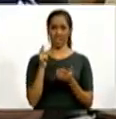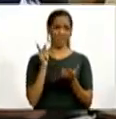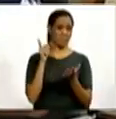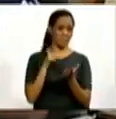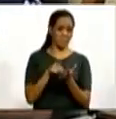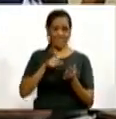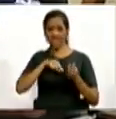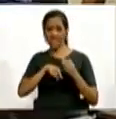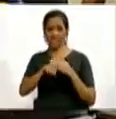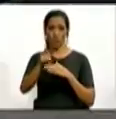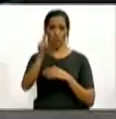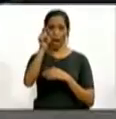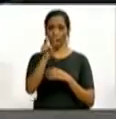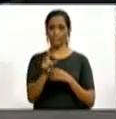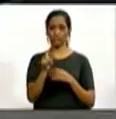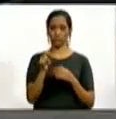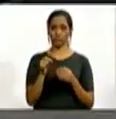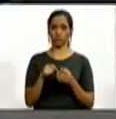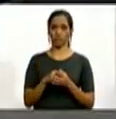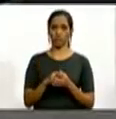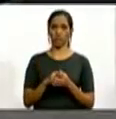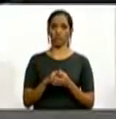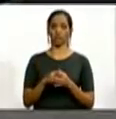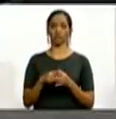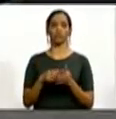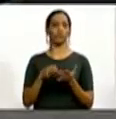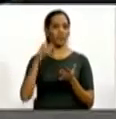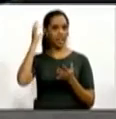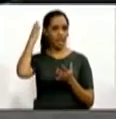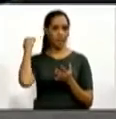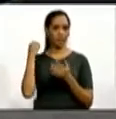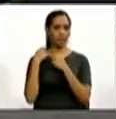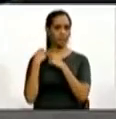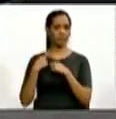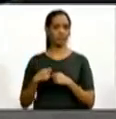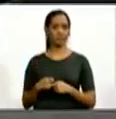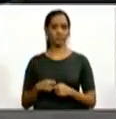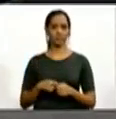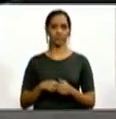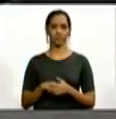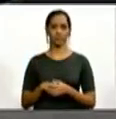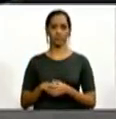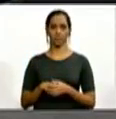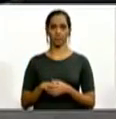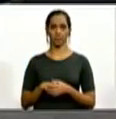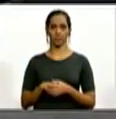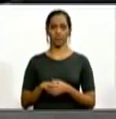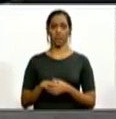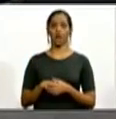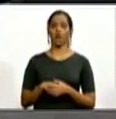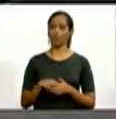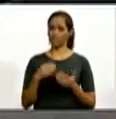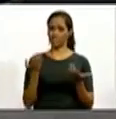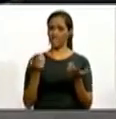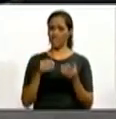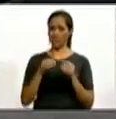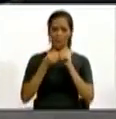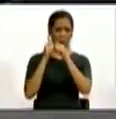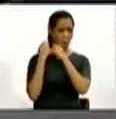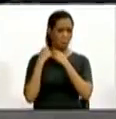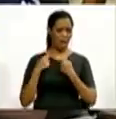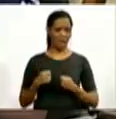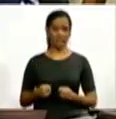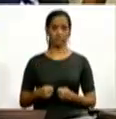escalando con una cuerda que hizo precisamente con el pelo de la muchacha esta, ¿sabes? Una cuerda de yute o de cáñamo o algo así más o